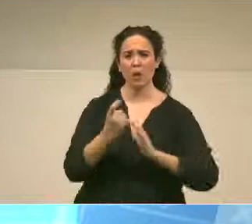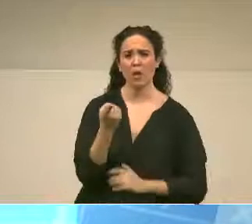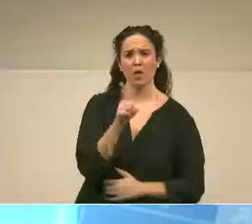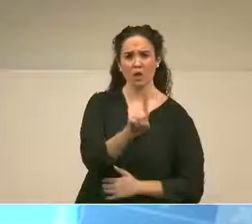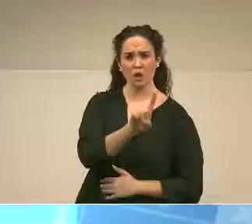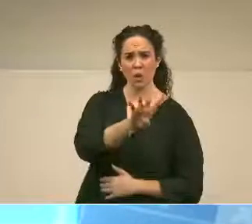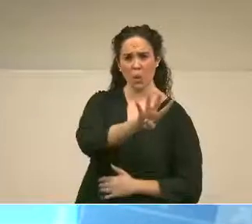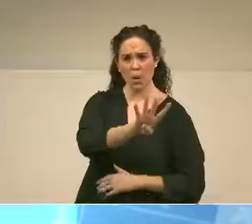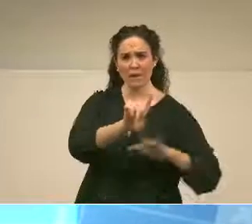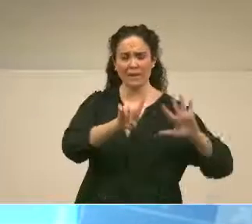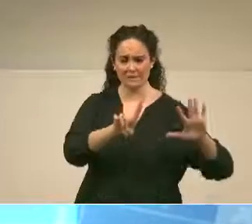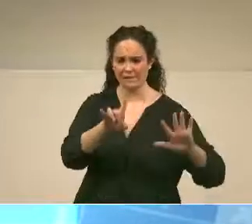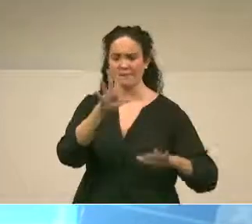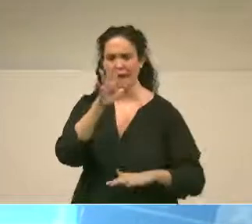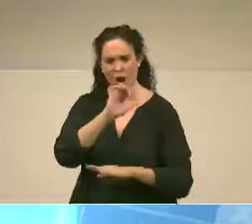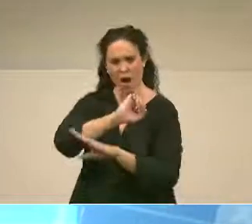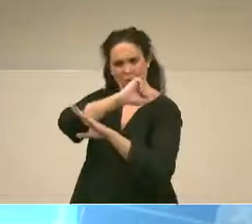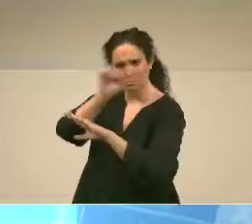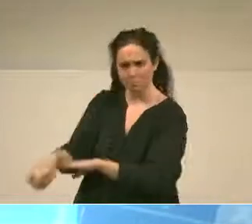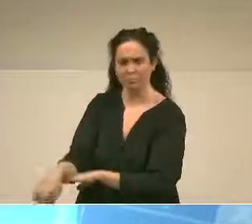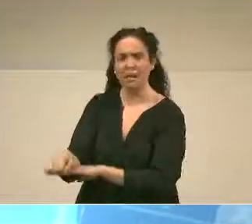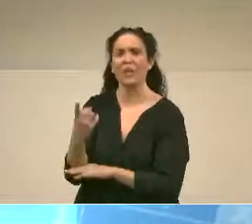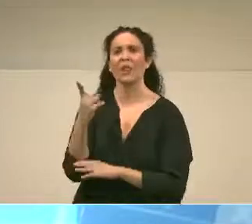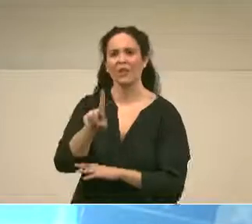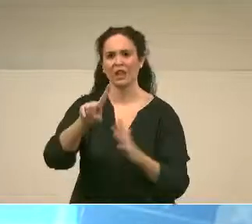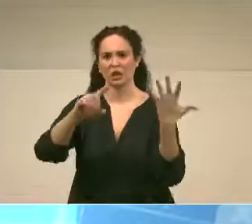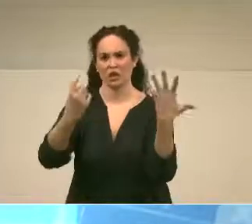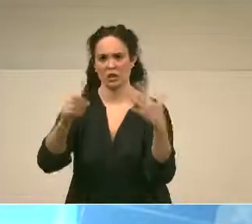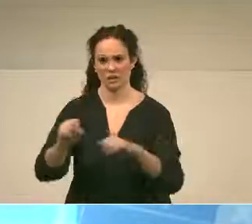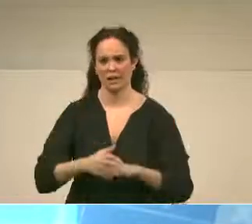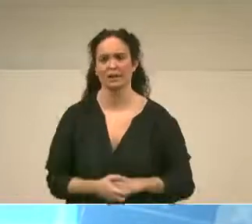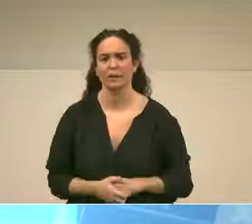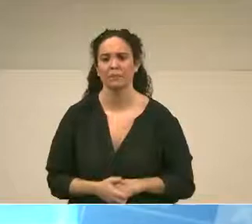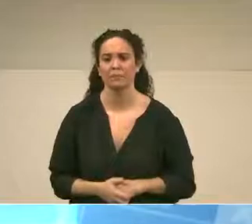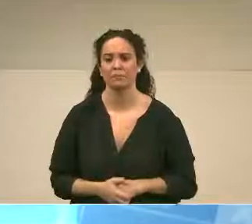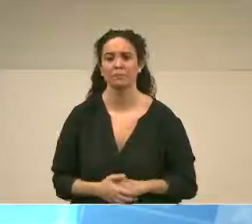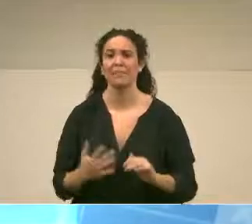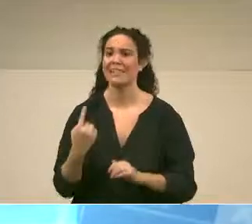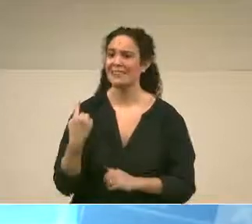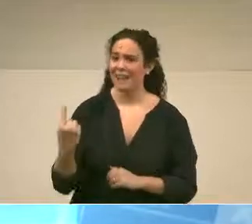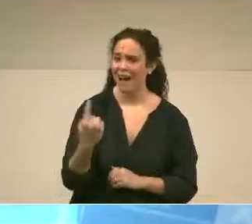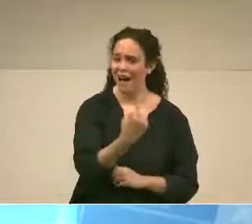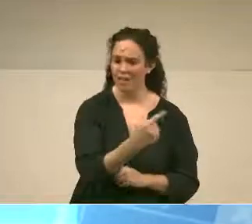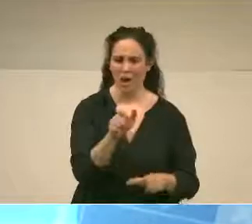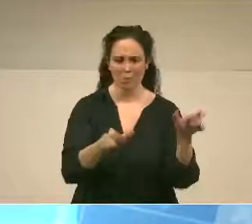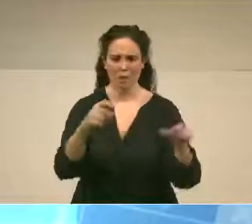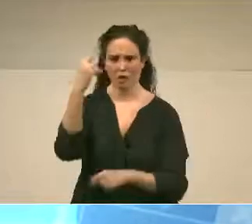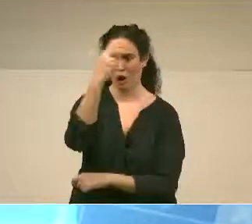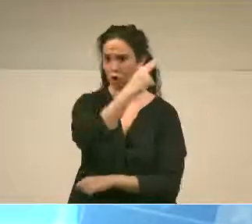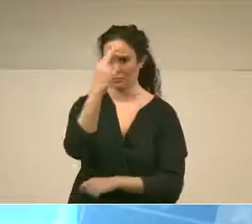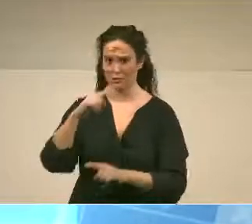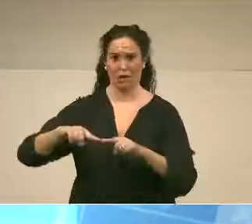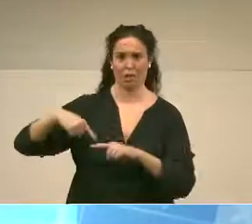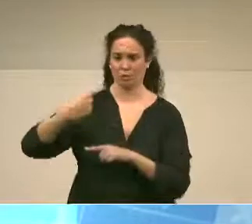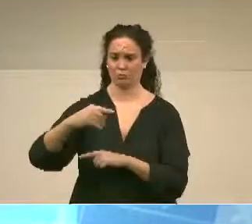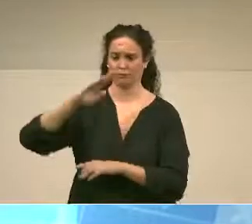he dicho en varias ocasiones, cada contagio tiene su impacto posterior en el ámbito asistencial. Es por eso